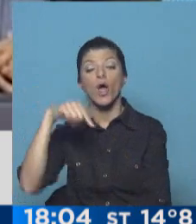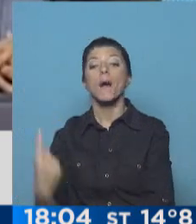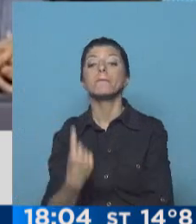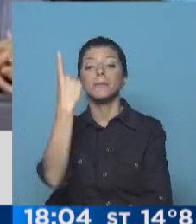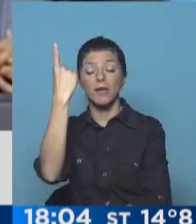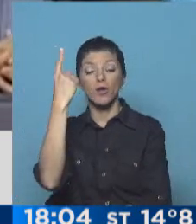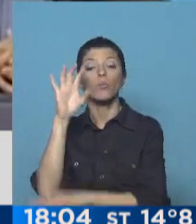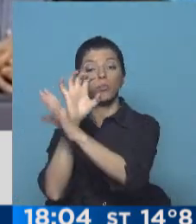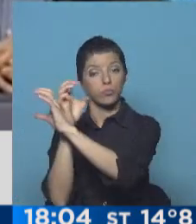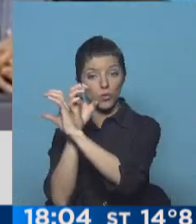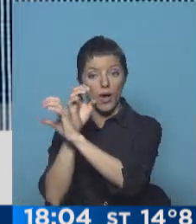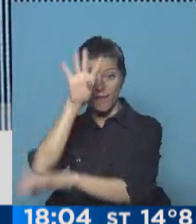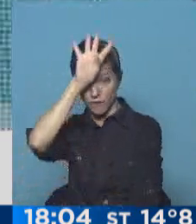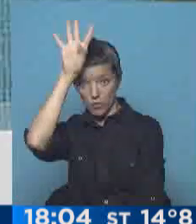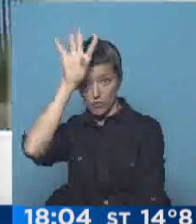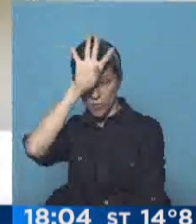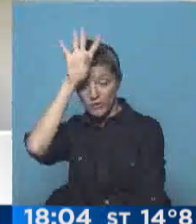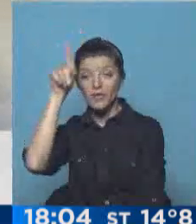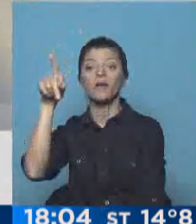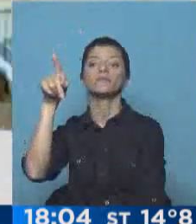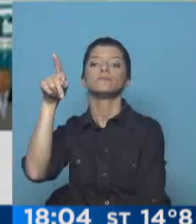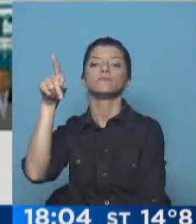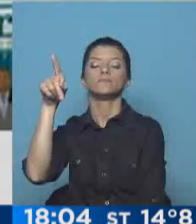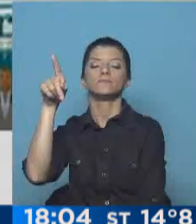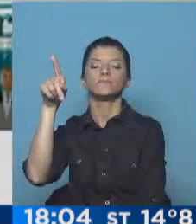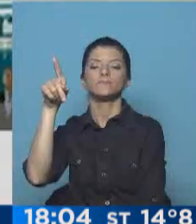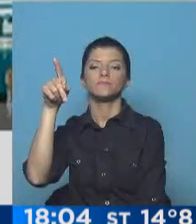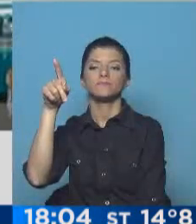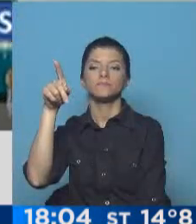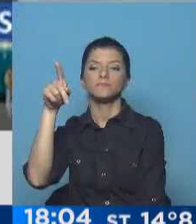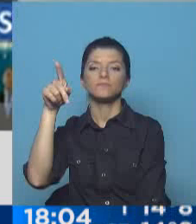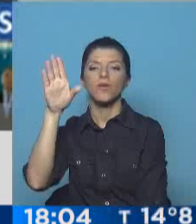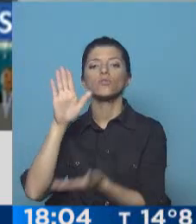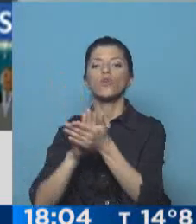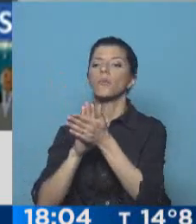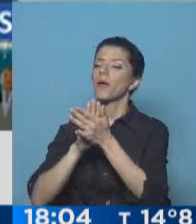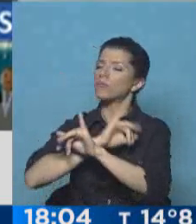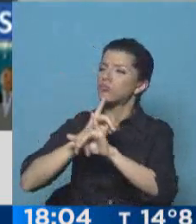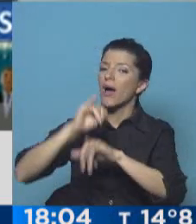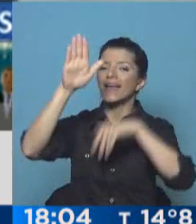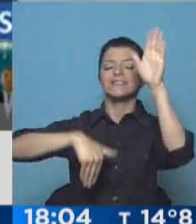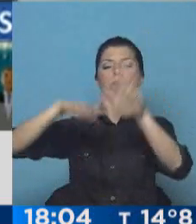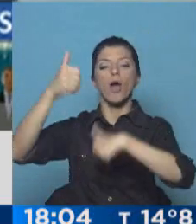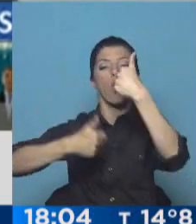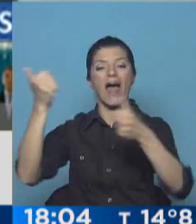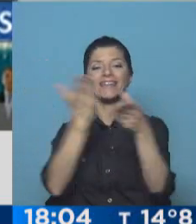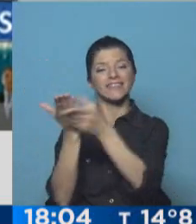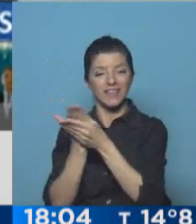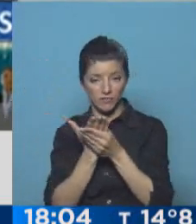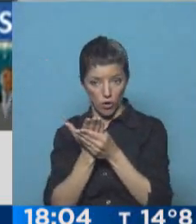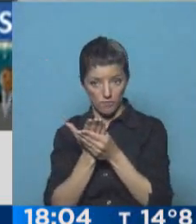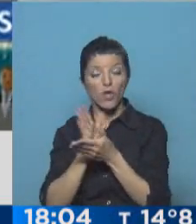lugar con la ciudad de Formosa para ser testigos, ni más ni menos, que del anuncio del llamado a licitación pública nacional e internacional